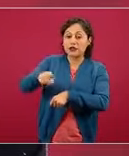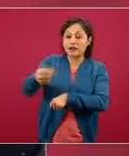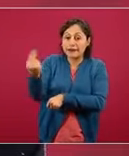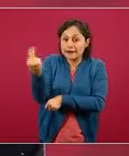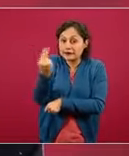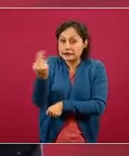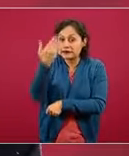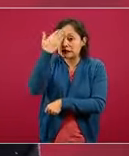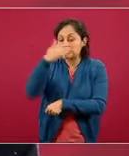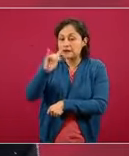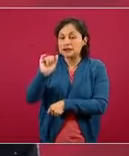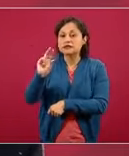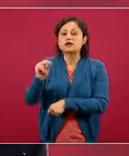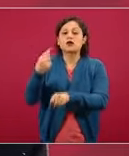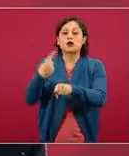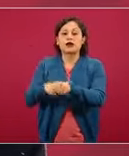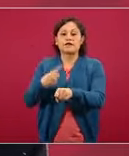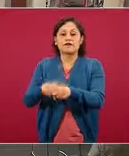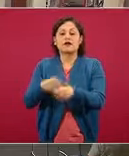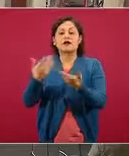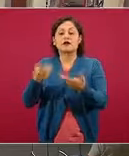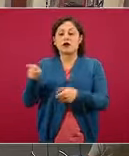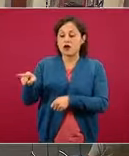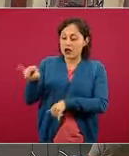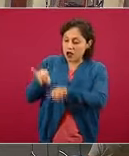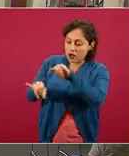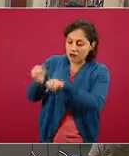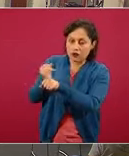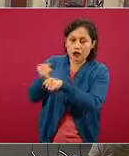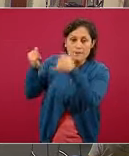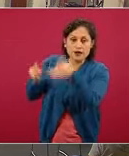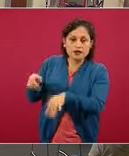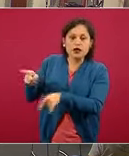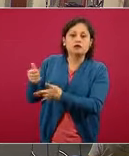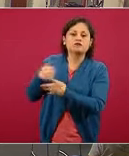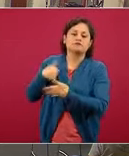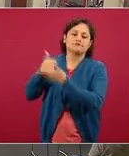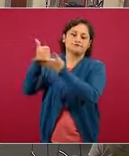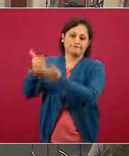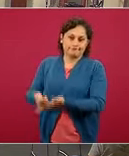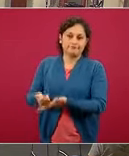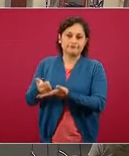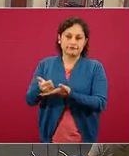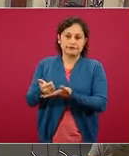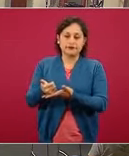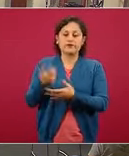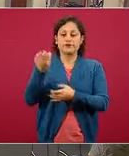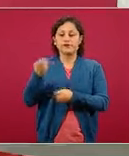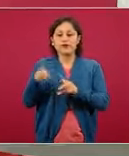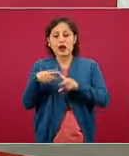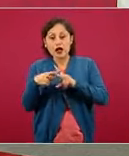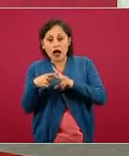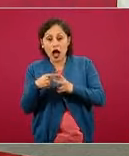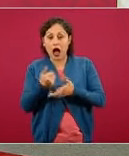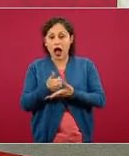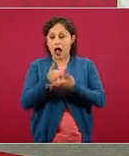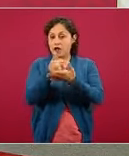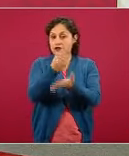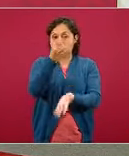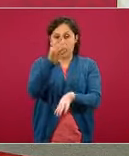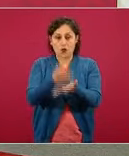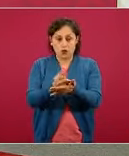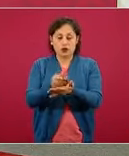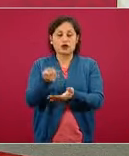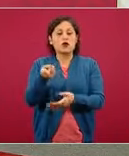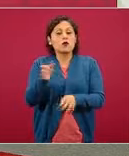la capacidad de laboratorio. Algo que sí pudiera entrar en la medida de este cálculo es precisamente laboratorios